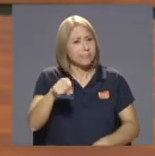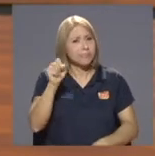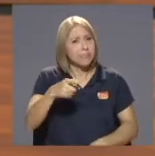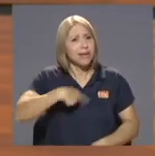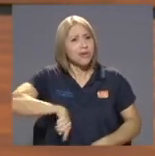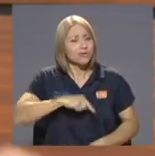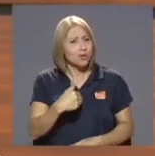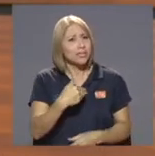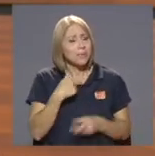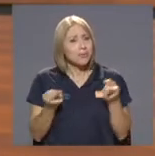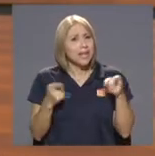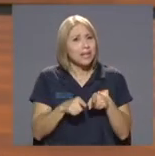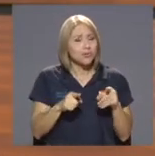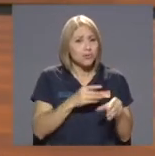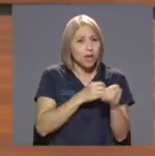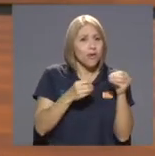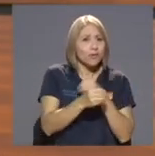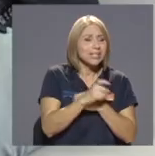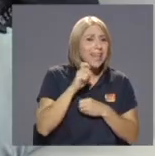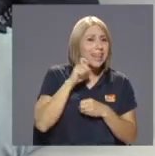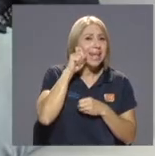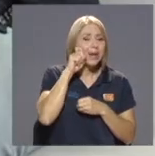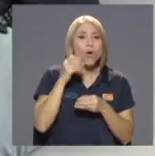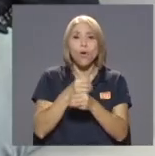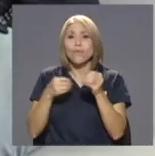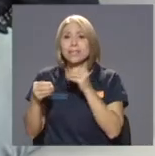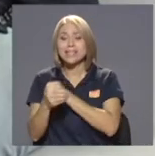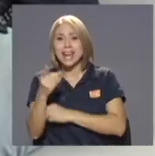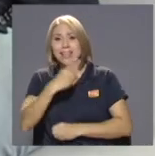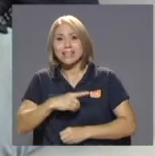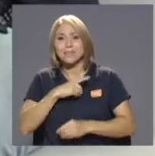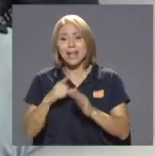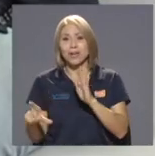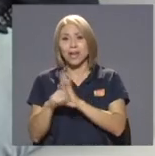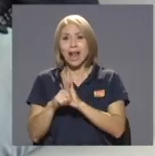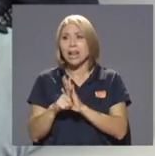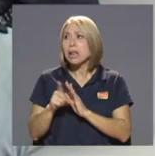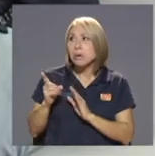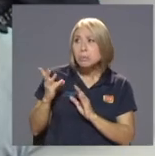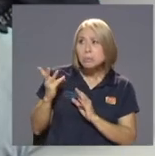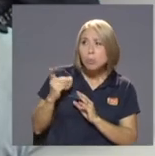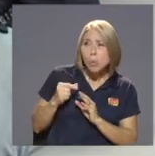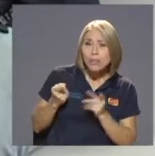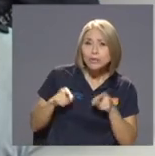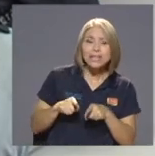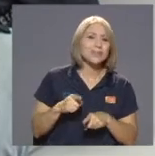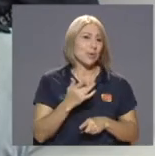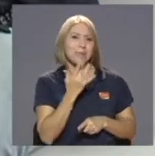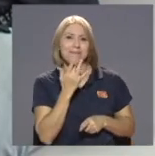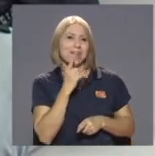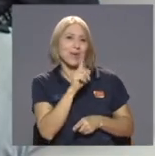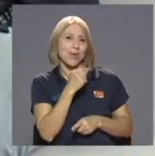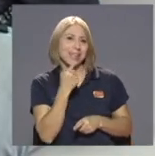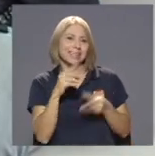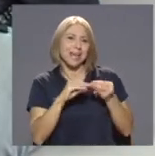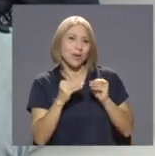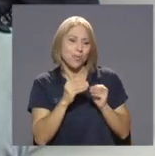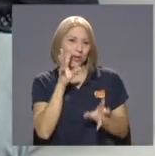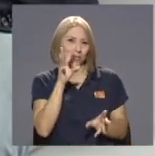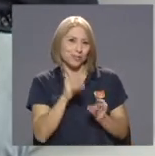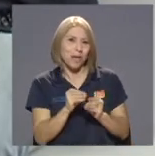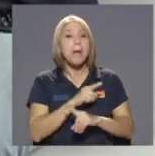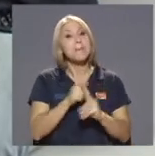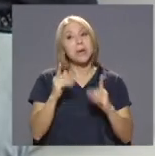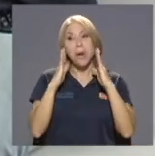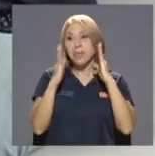la oficina de género y a nivel de la oficina disciplinaria local. Prefiero no darle números, definitivamente. Lo que sí le puedo decir es que los atendemos y a